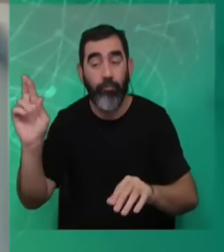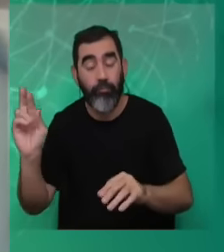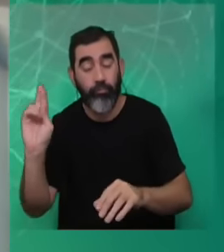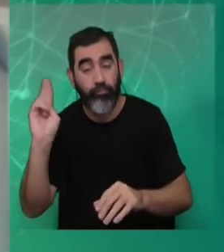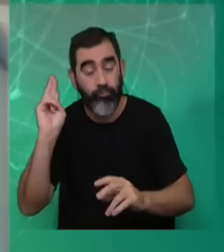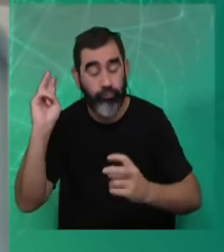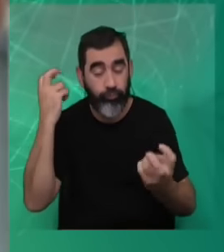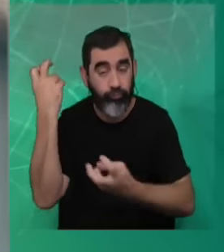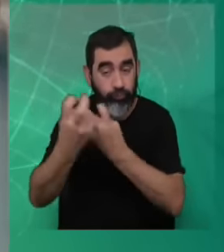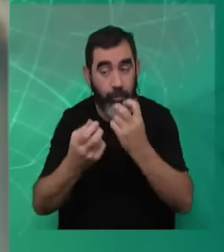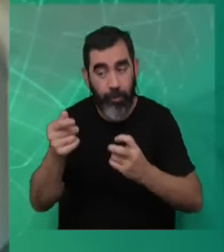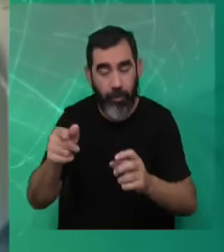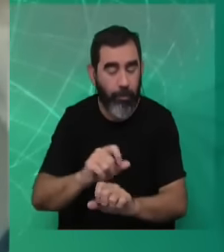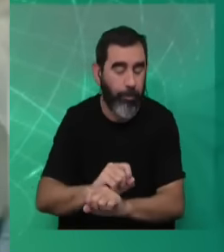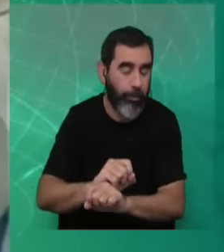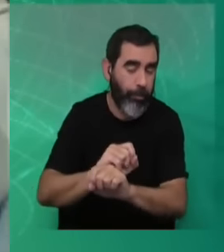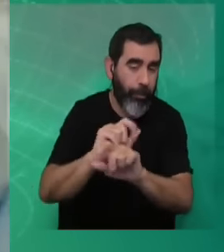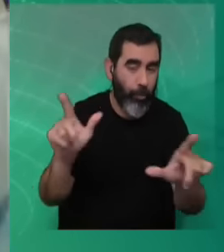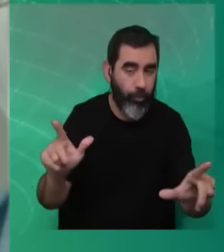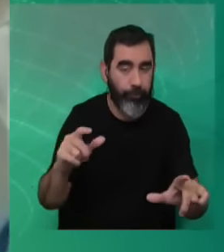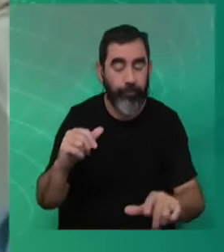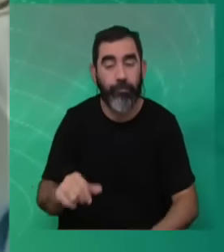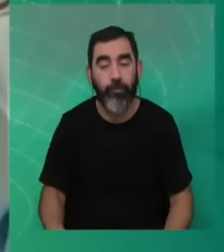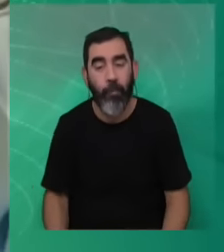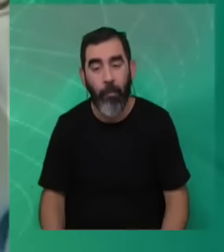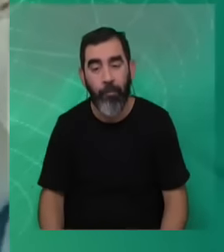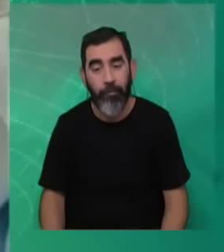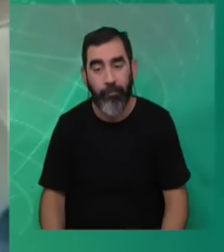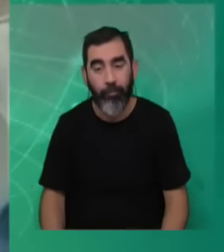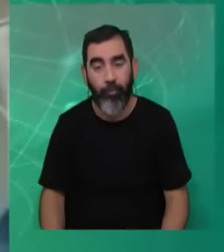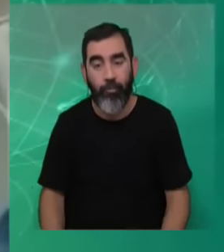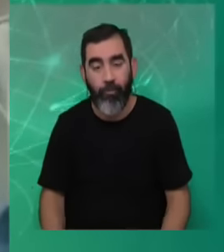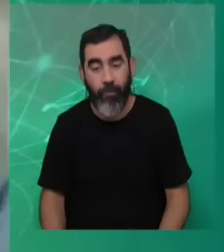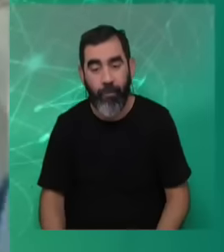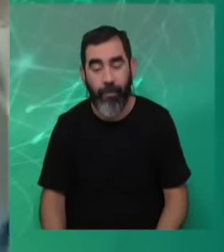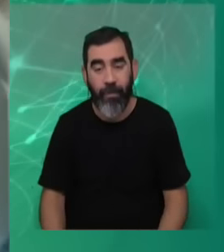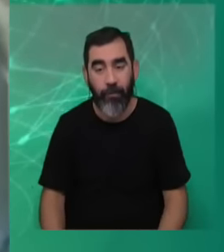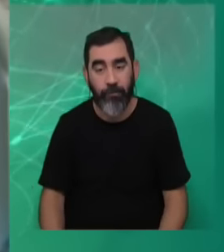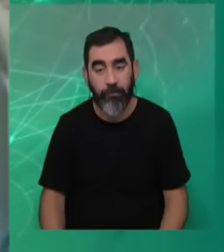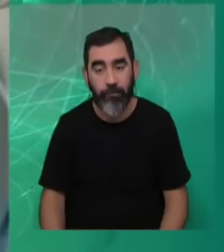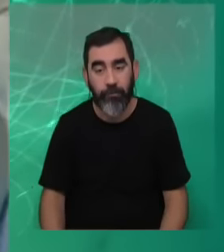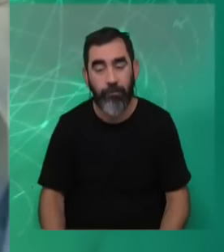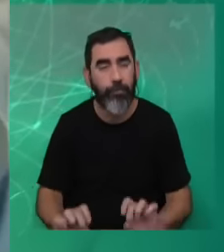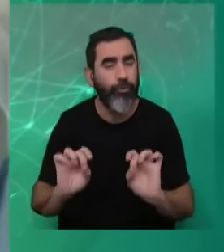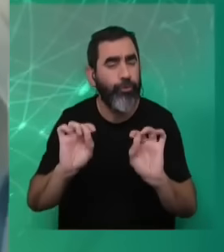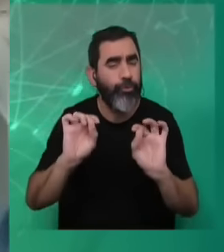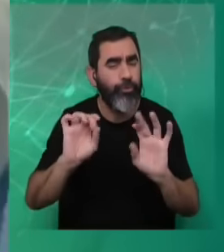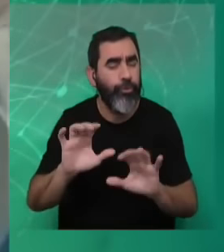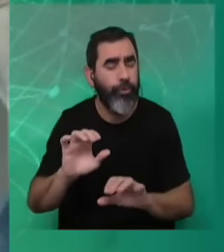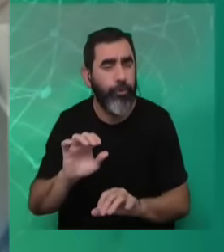turbulencia pero esta fue tremenda tremenda tremenda tremenda y este que fueron nada más que